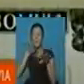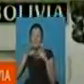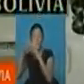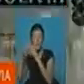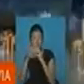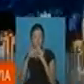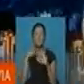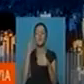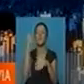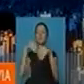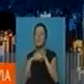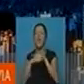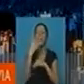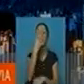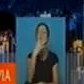crisis es de